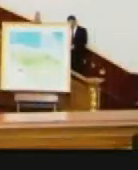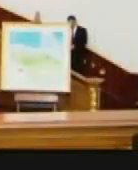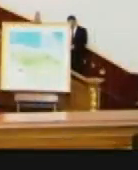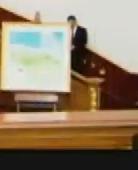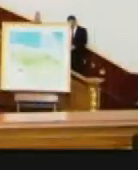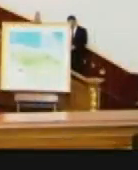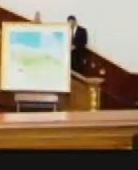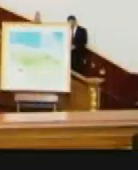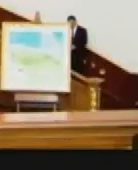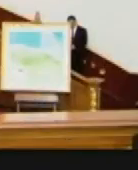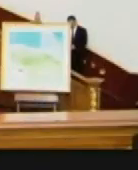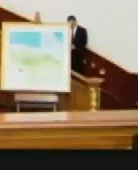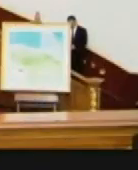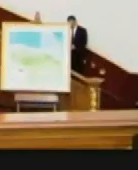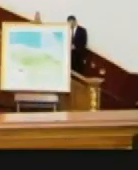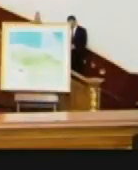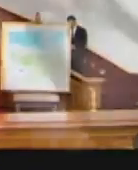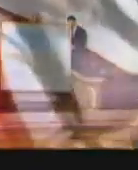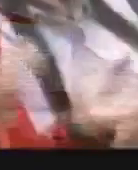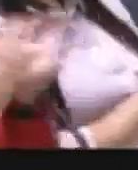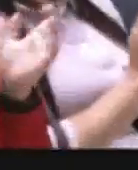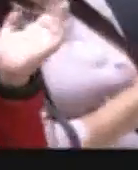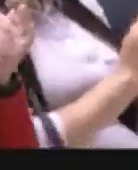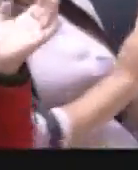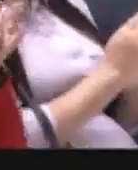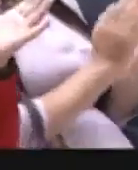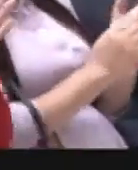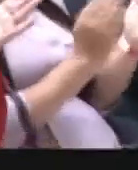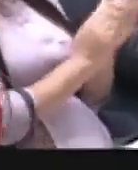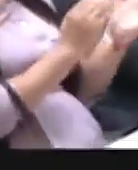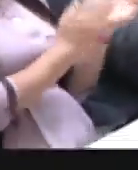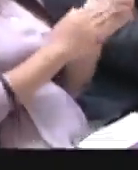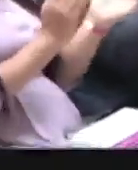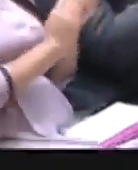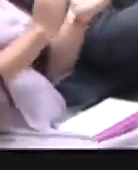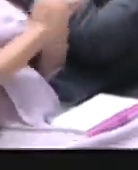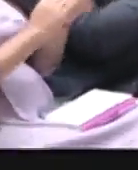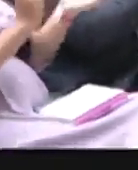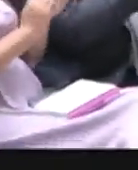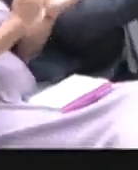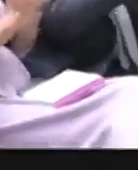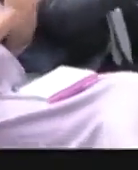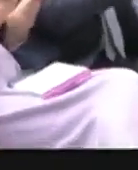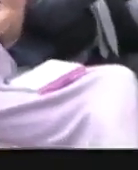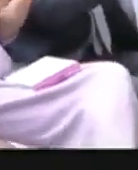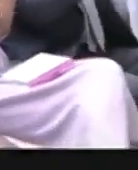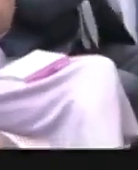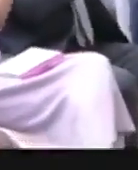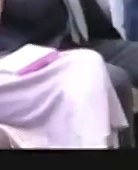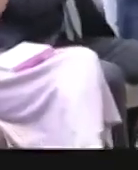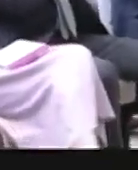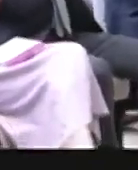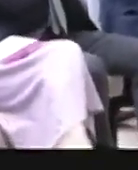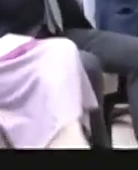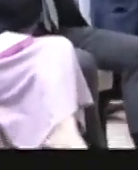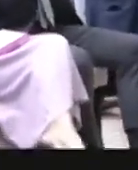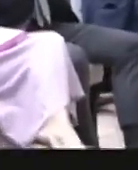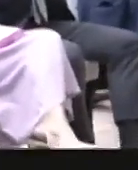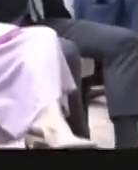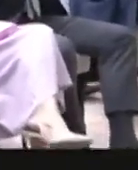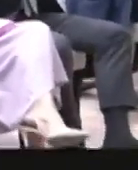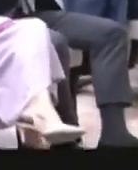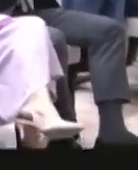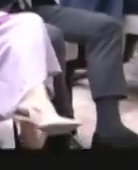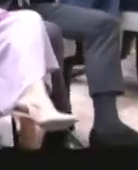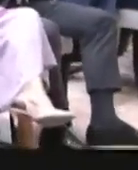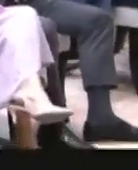77 leyes sancionadas discutidas y consultadas con el pueblo 67 acuerdos en